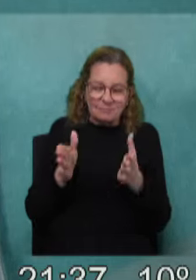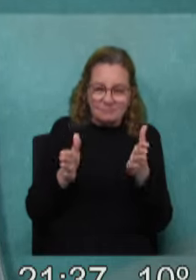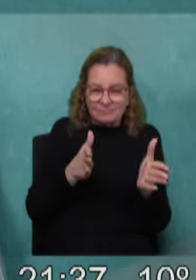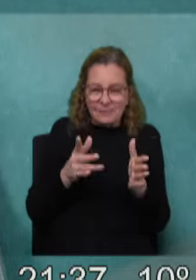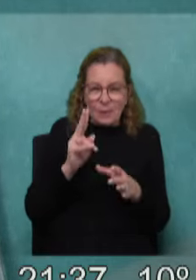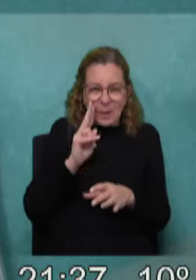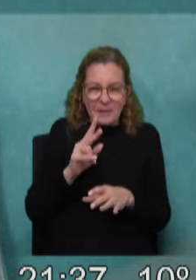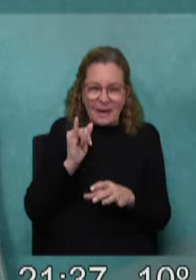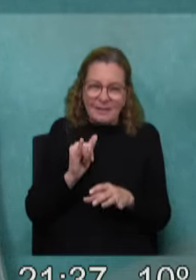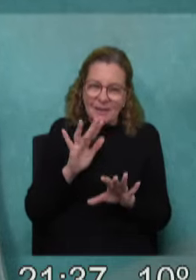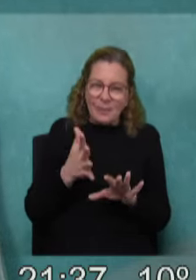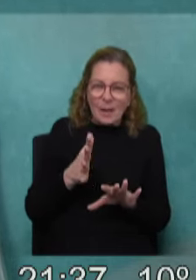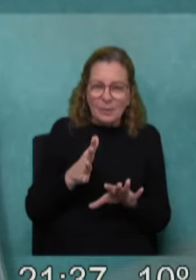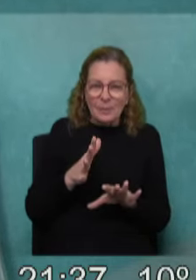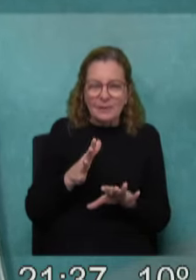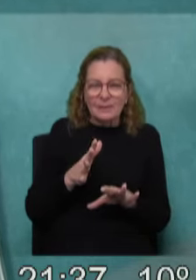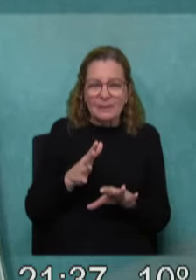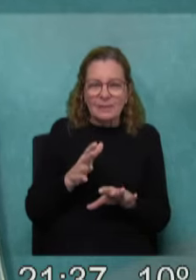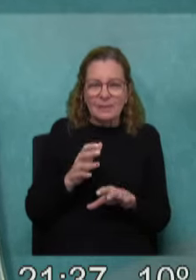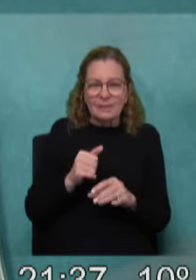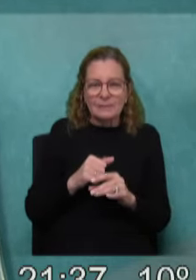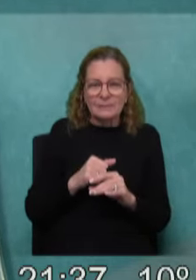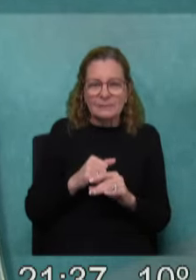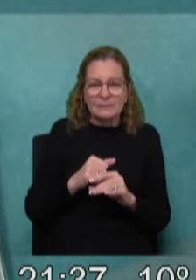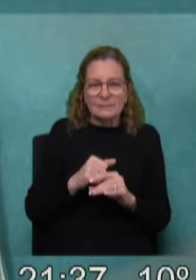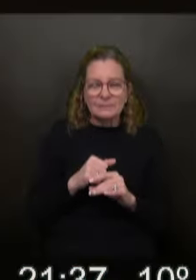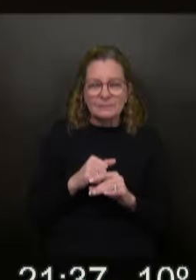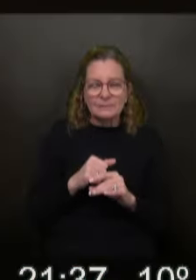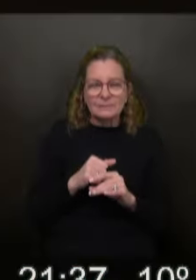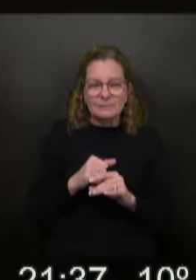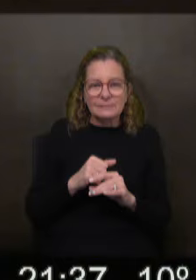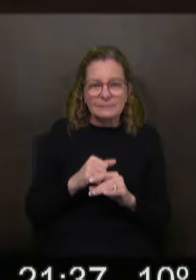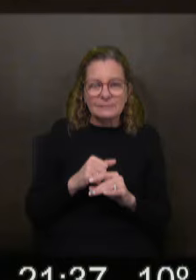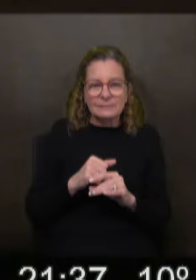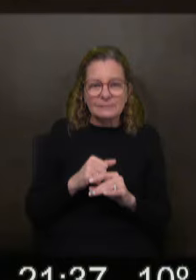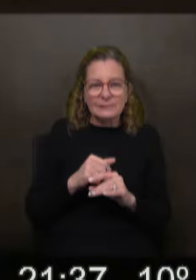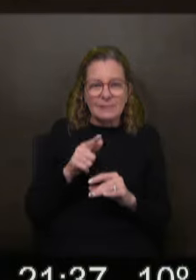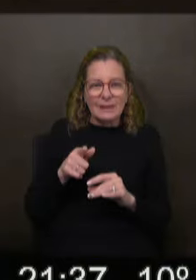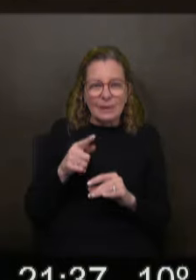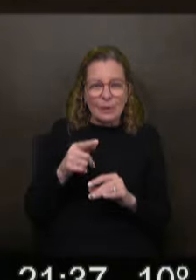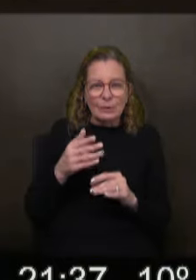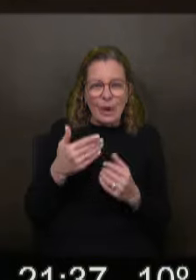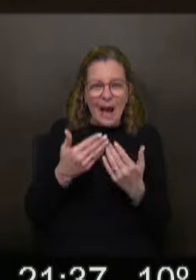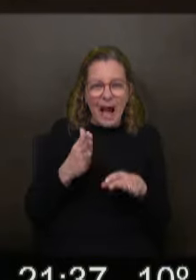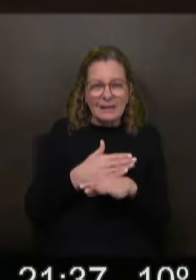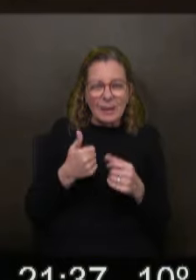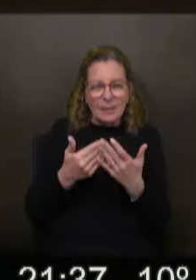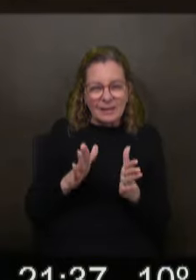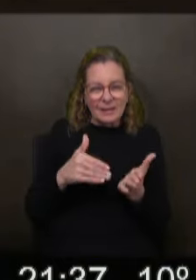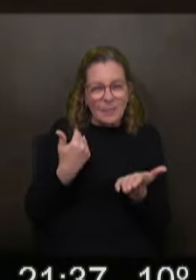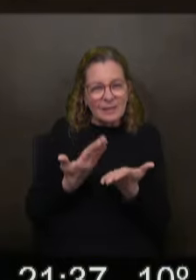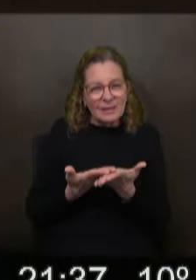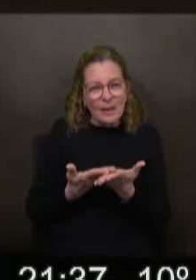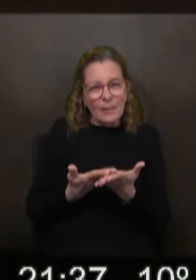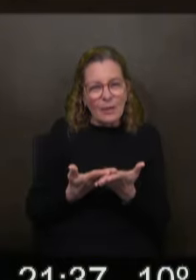una mirada ahí que puede tener su que ver. Ahí, ¿no? Cuando te presentaba al principio decía, bueno, no como